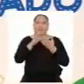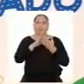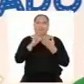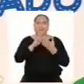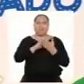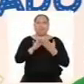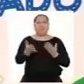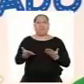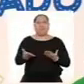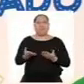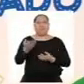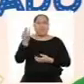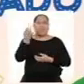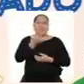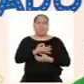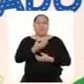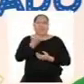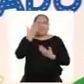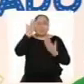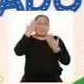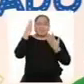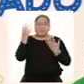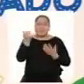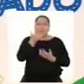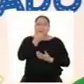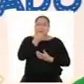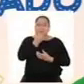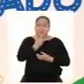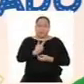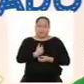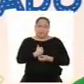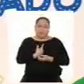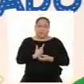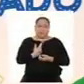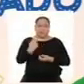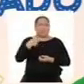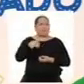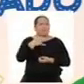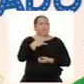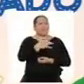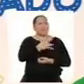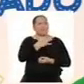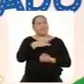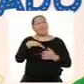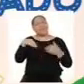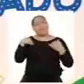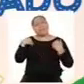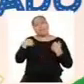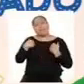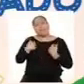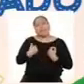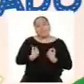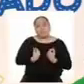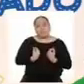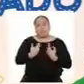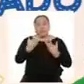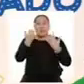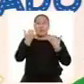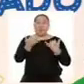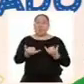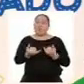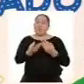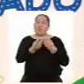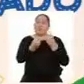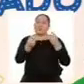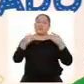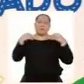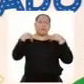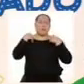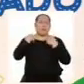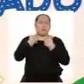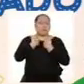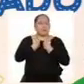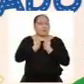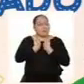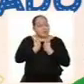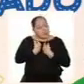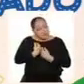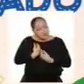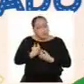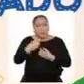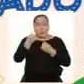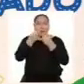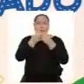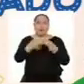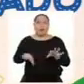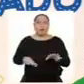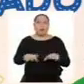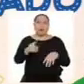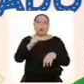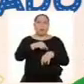Discúlpenme, la verdad es que no sé qué me pasa Hace varios días me vengo sintiendo como cansado Pero hoy ha sido un extremo Ya perdí la cuenta